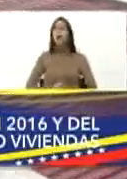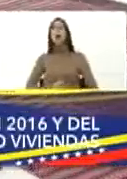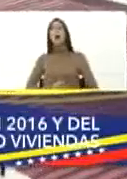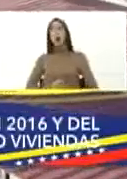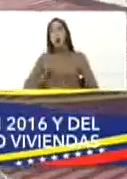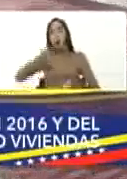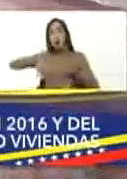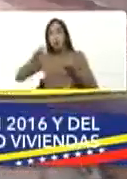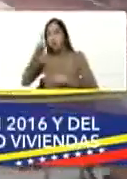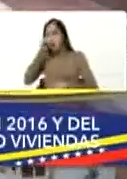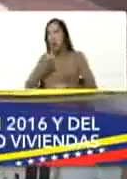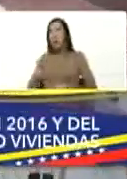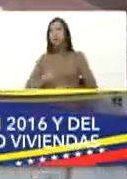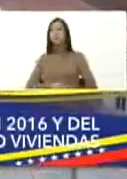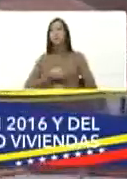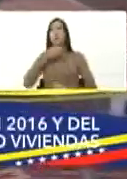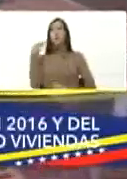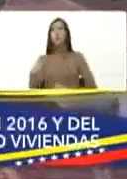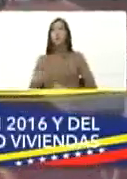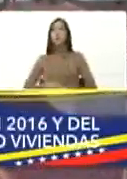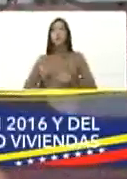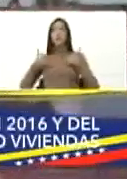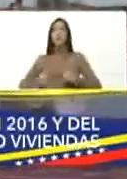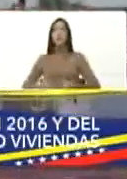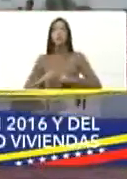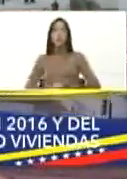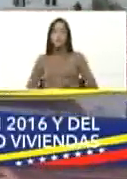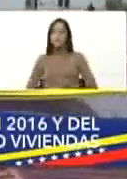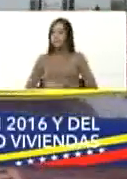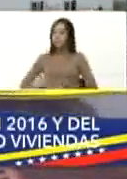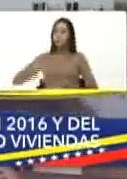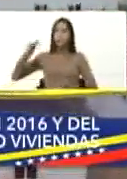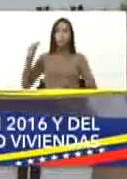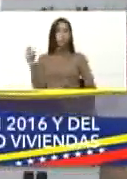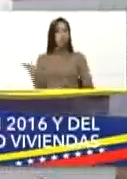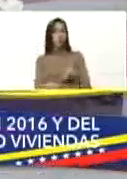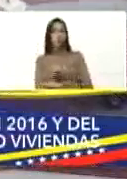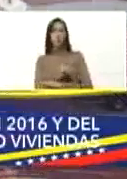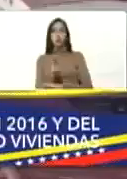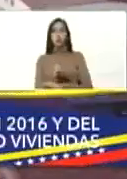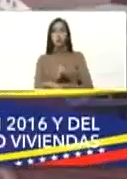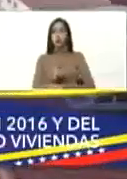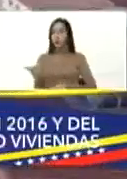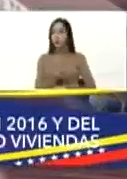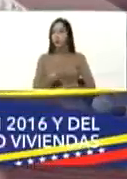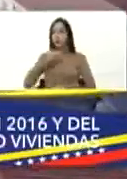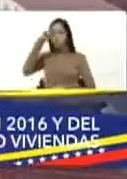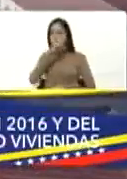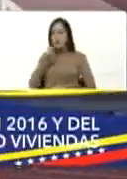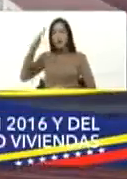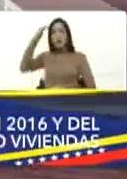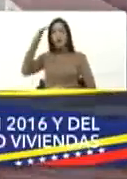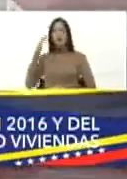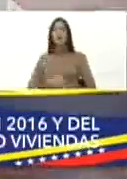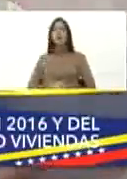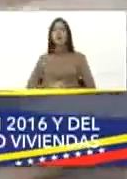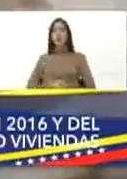14 años, ya para arriba, vale. Los muchachos crecen muy rápido, Johanna, Ricardo. Mira, uno los tiene así en